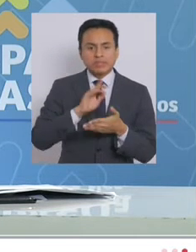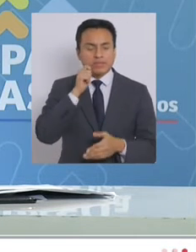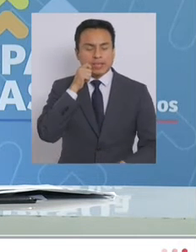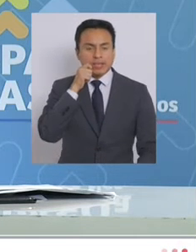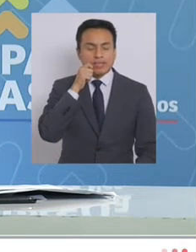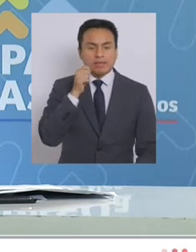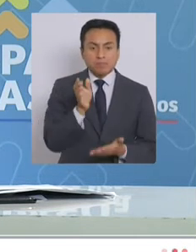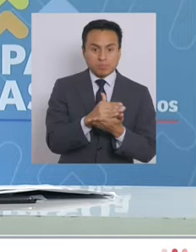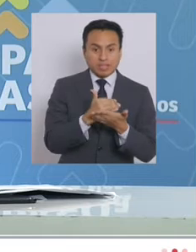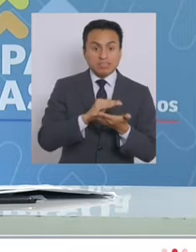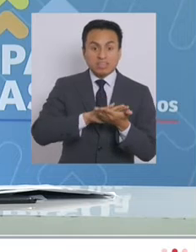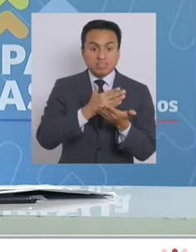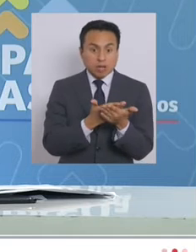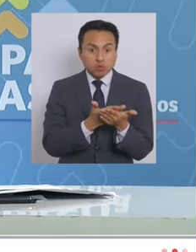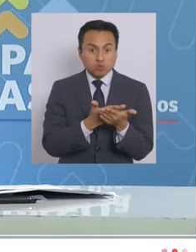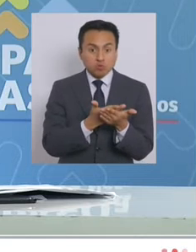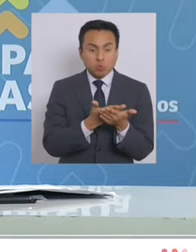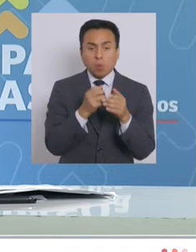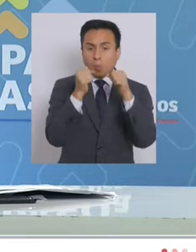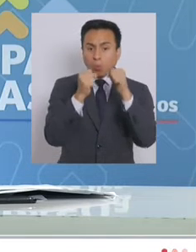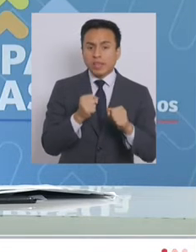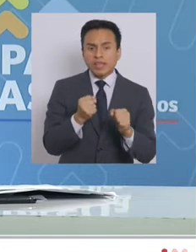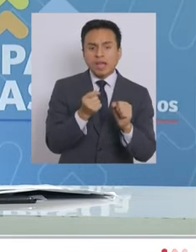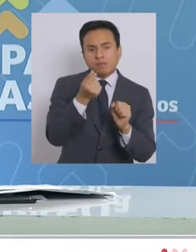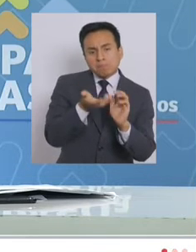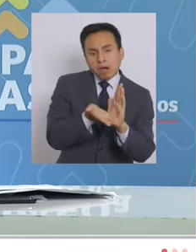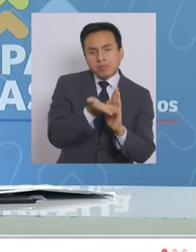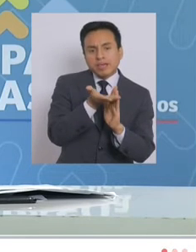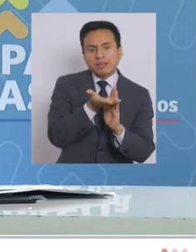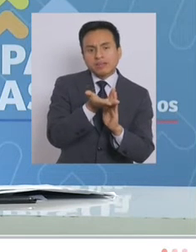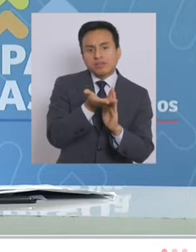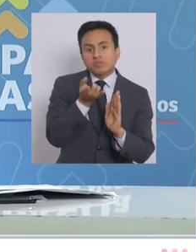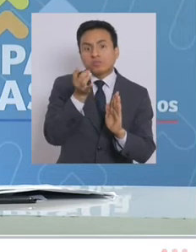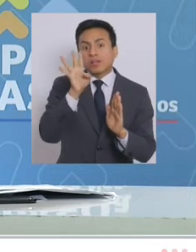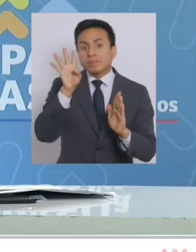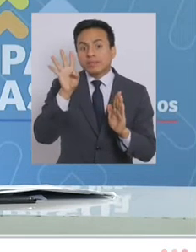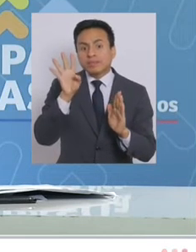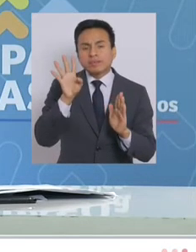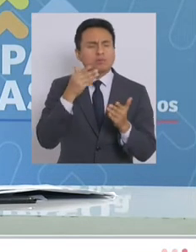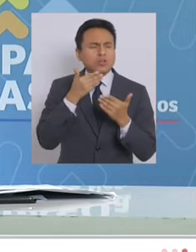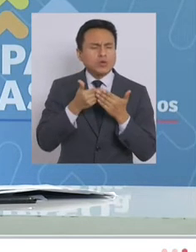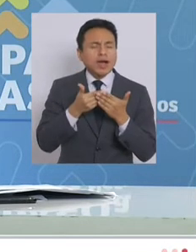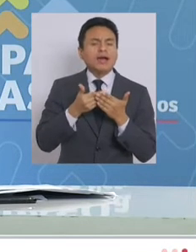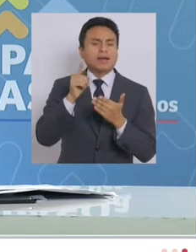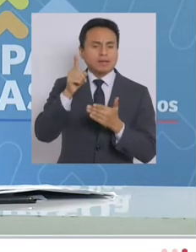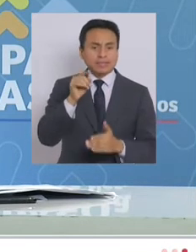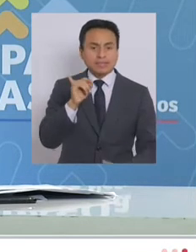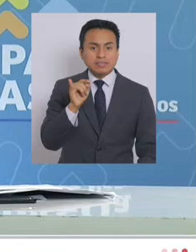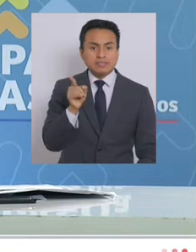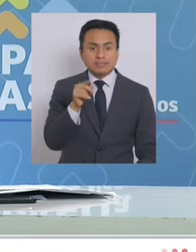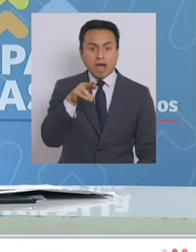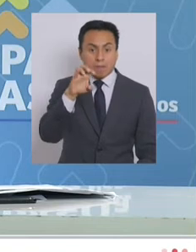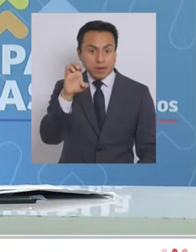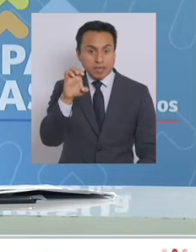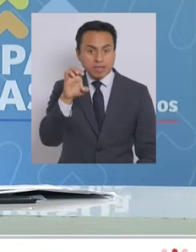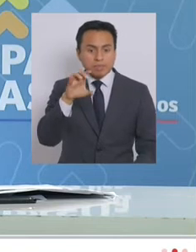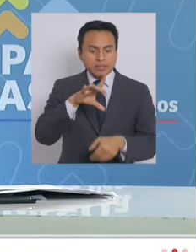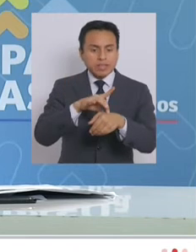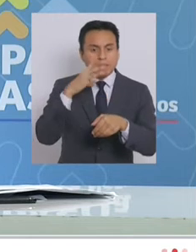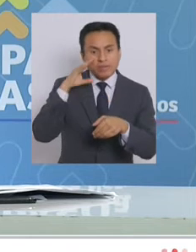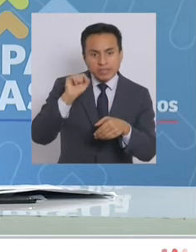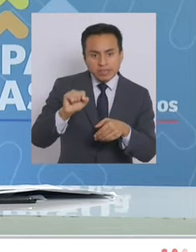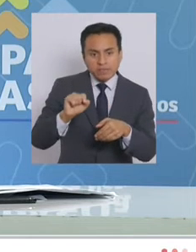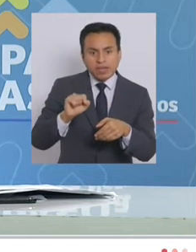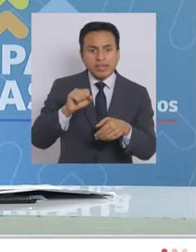planes de salud podrán ser aumentados sólo si la isapre hace medicina preventiva